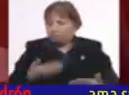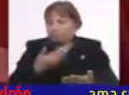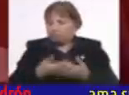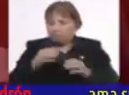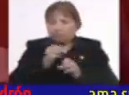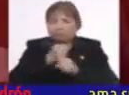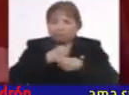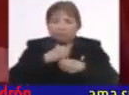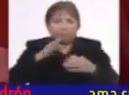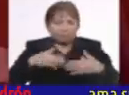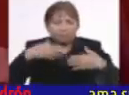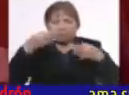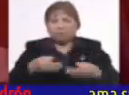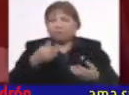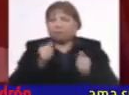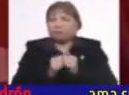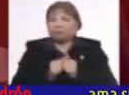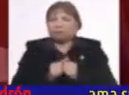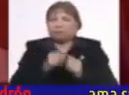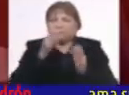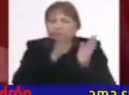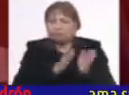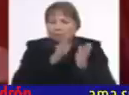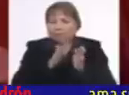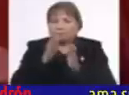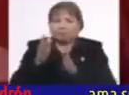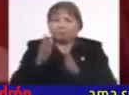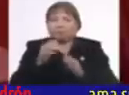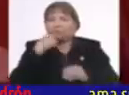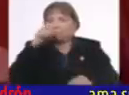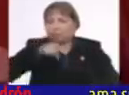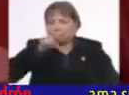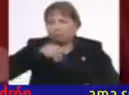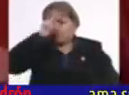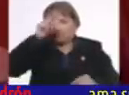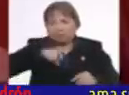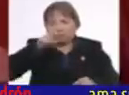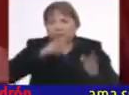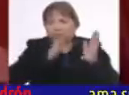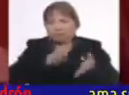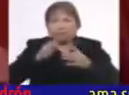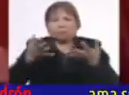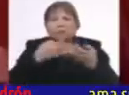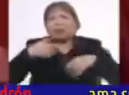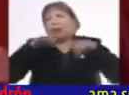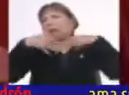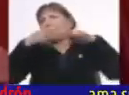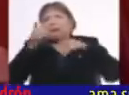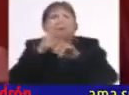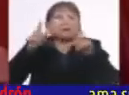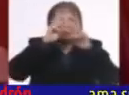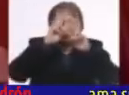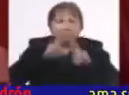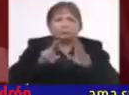nuestro sistema funcione que funcione con orden proviene lo que dice este país que nadie haga lo que le da la gana que